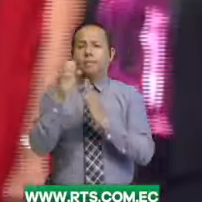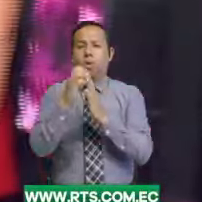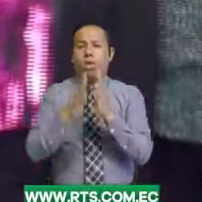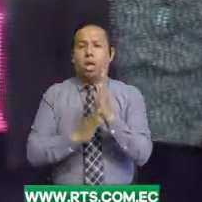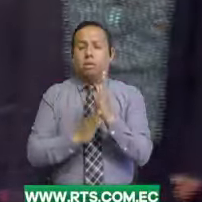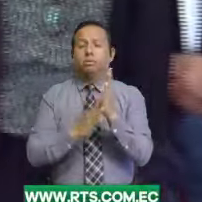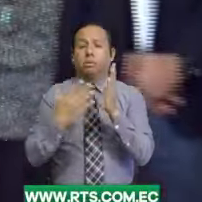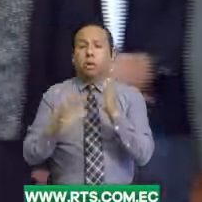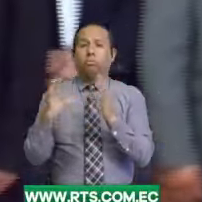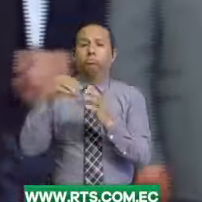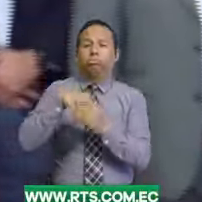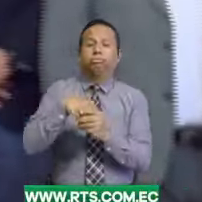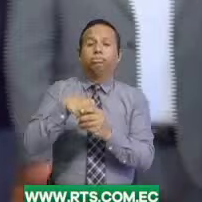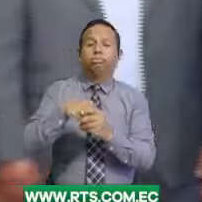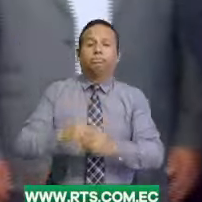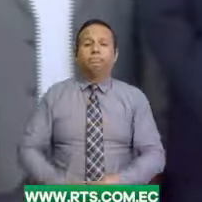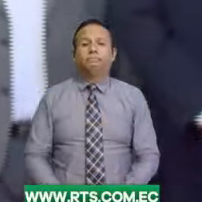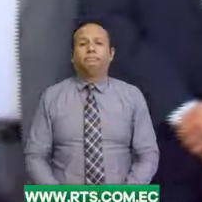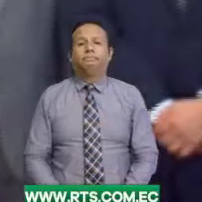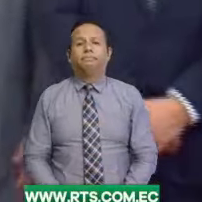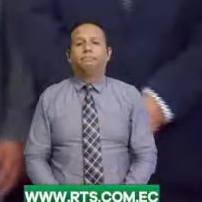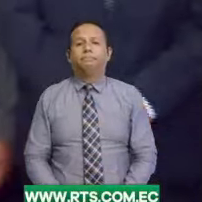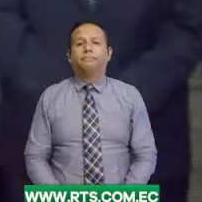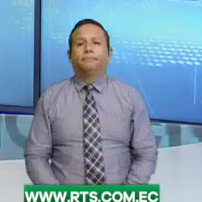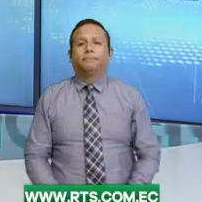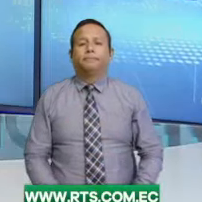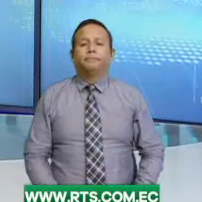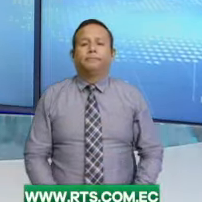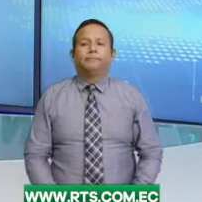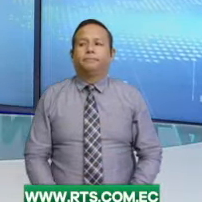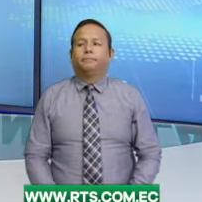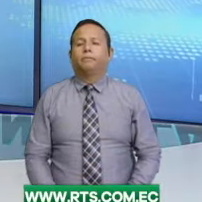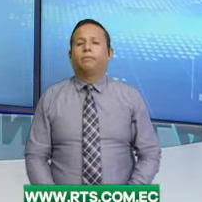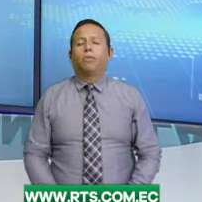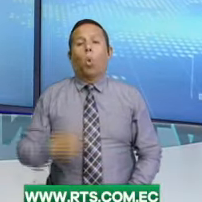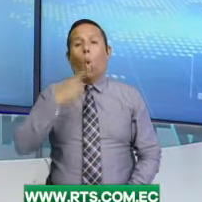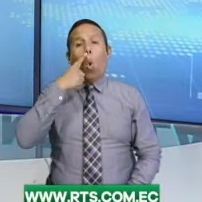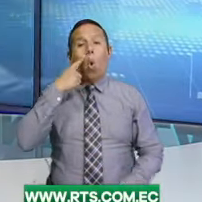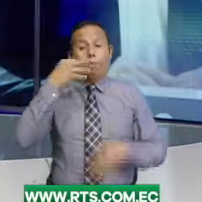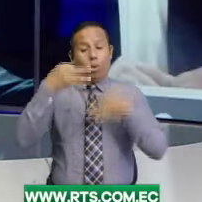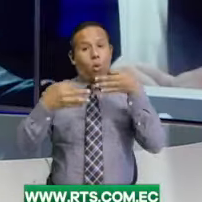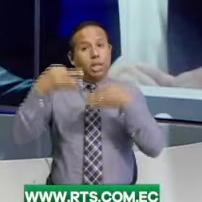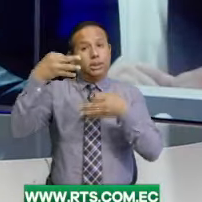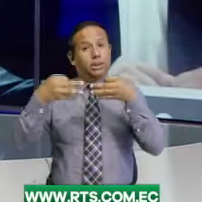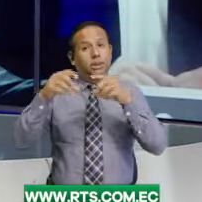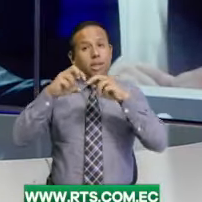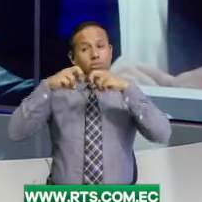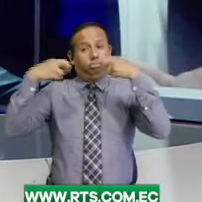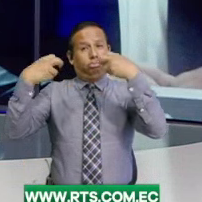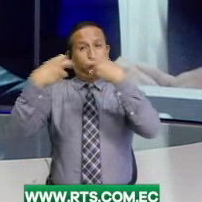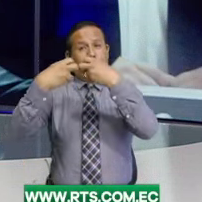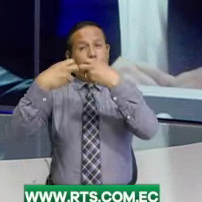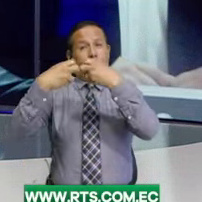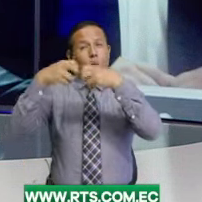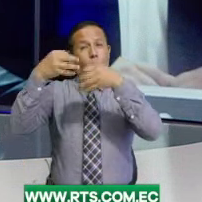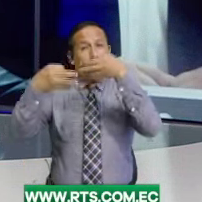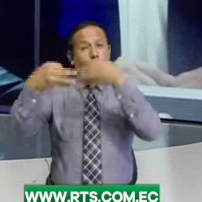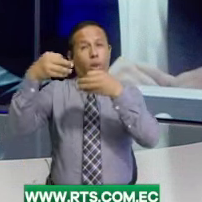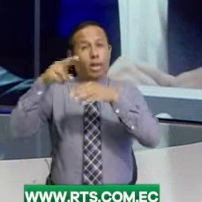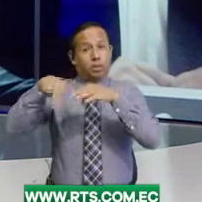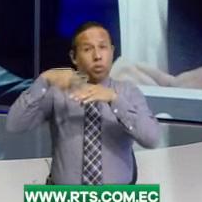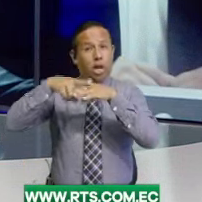Europea, informó Héctor Romero. El juez de la Corte Nacional, Julio Inga, decidió llamar